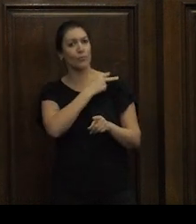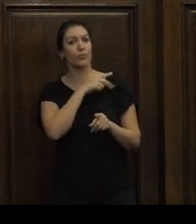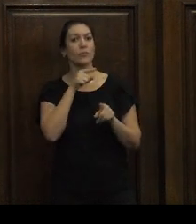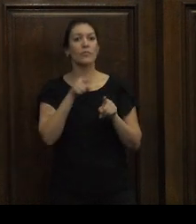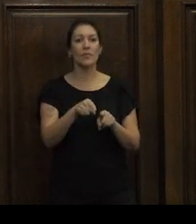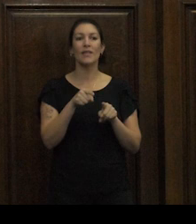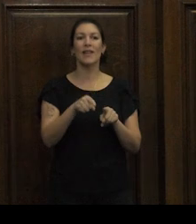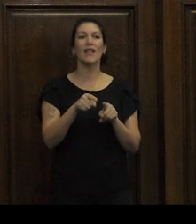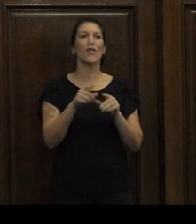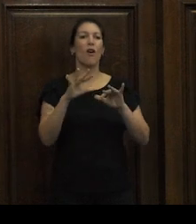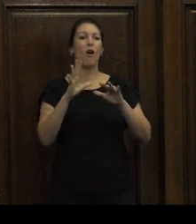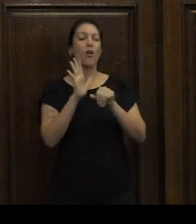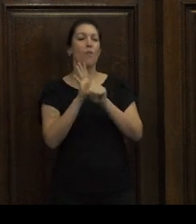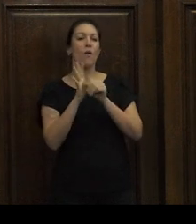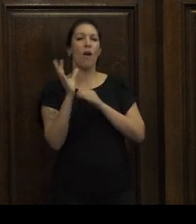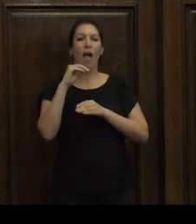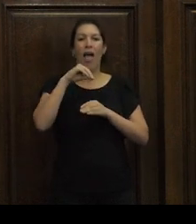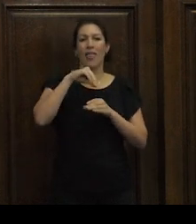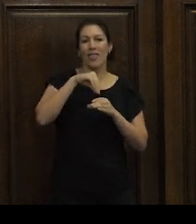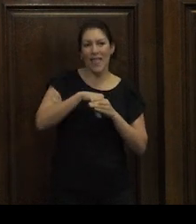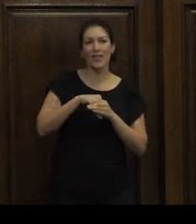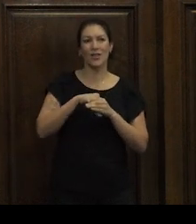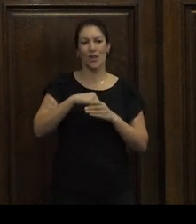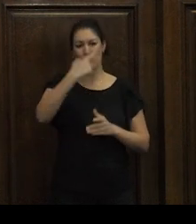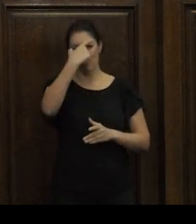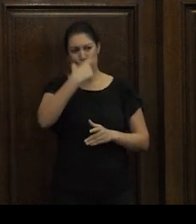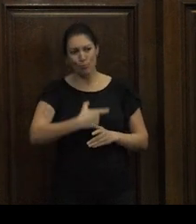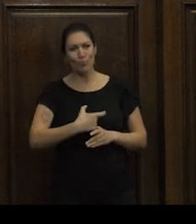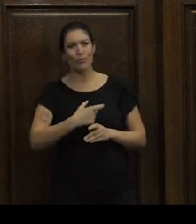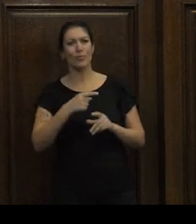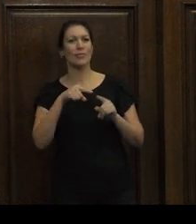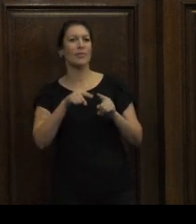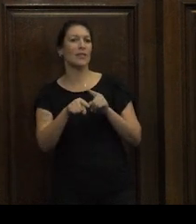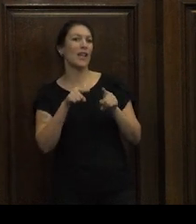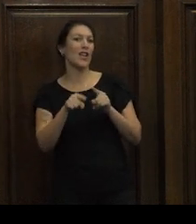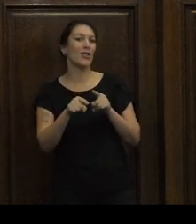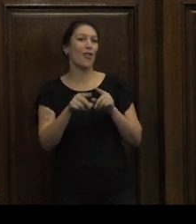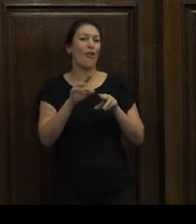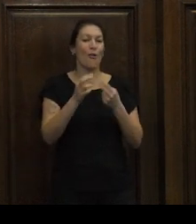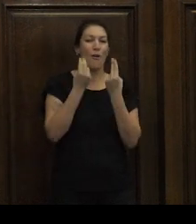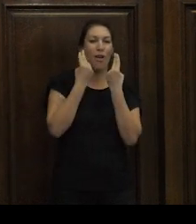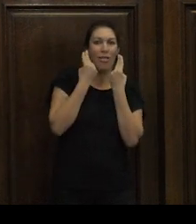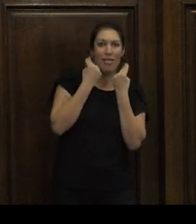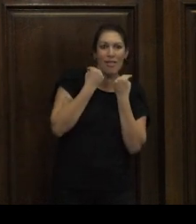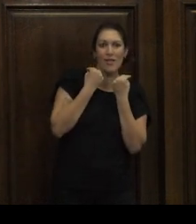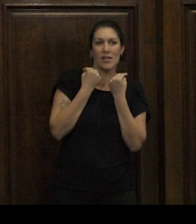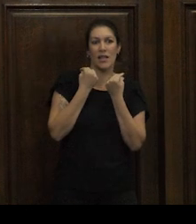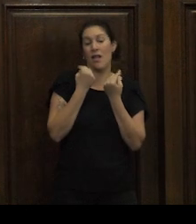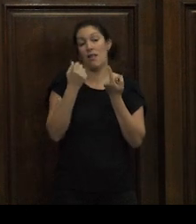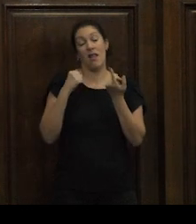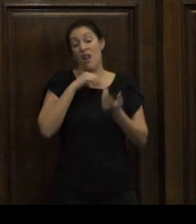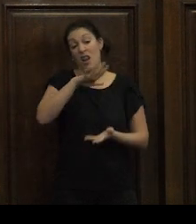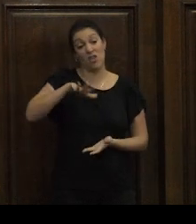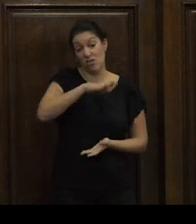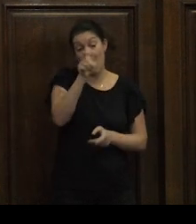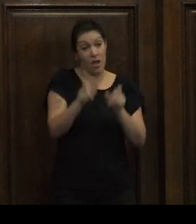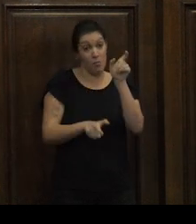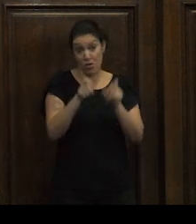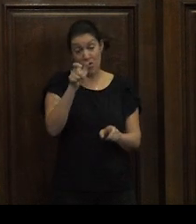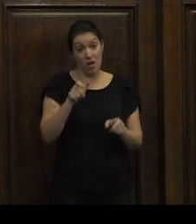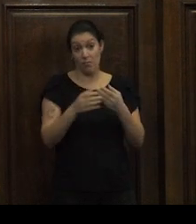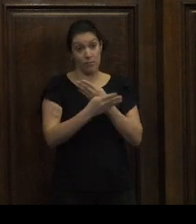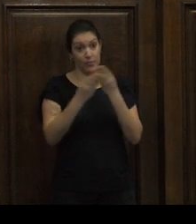centralizada que se internaliza en los cuerpos dóciles y útiles, como dice Foucault, de la sociedad